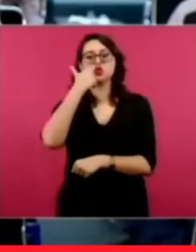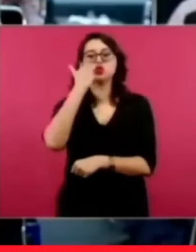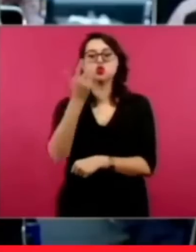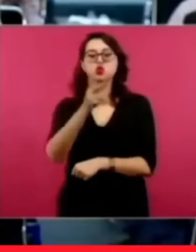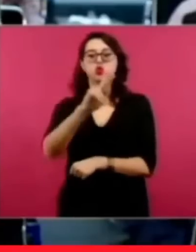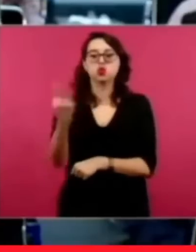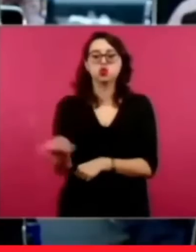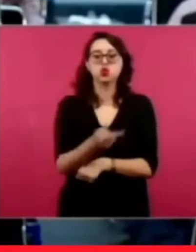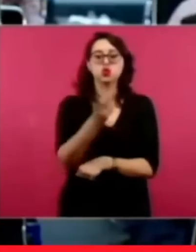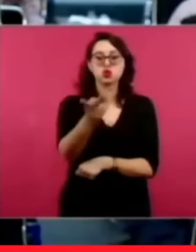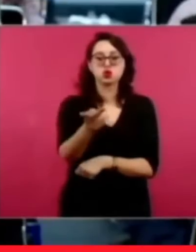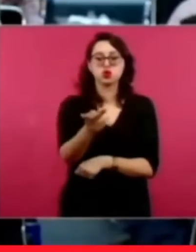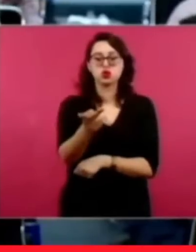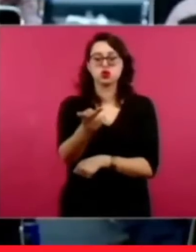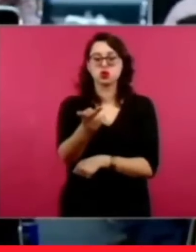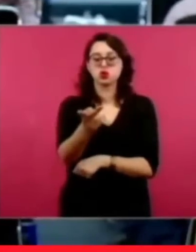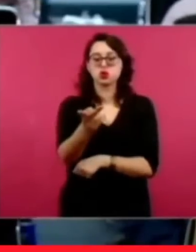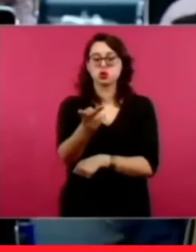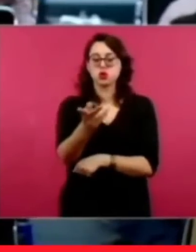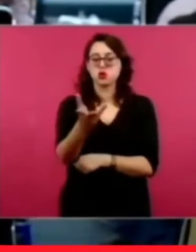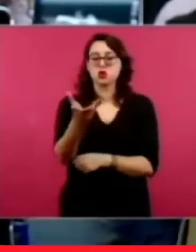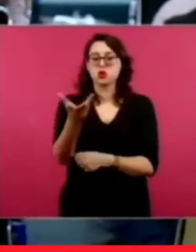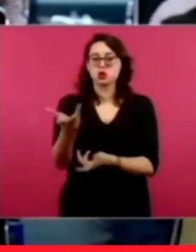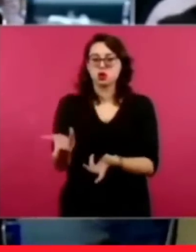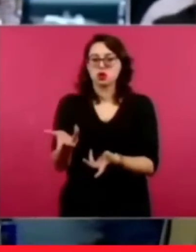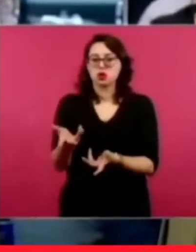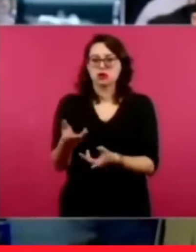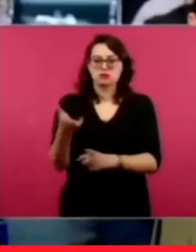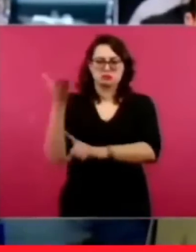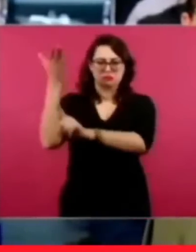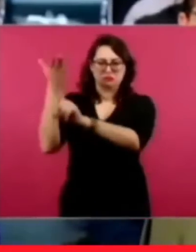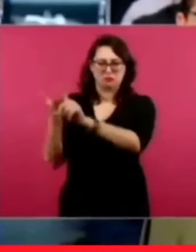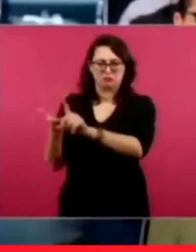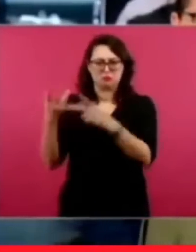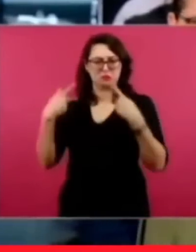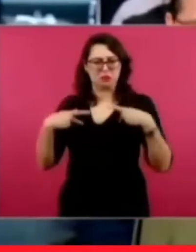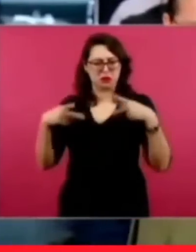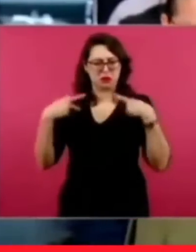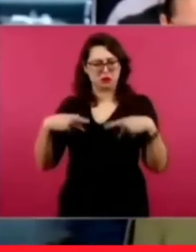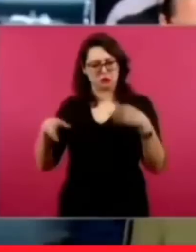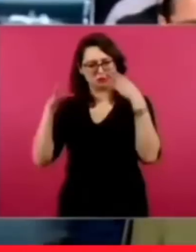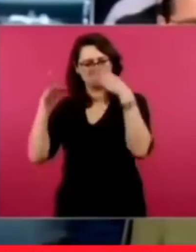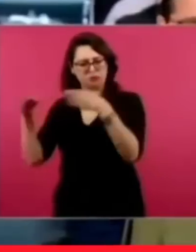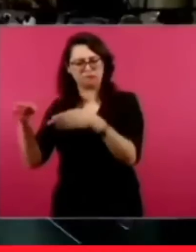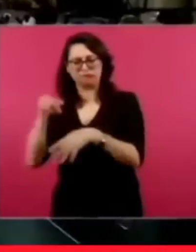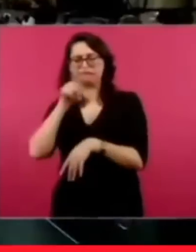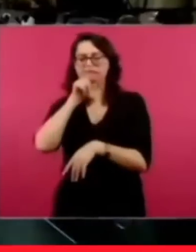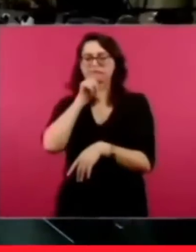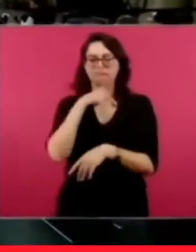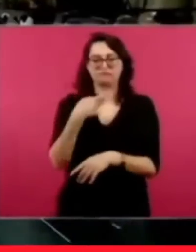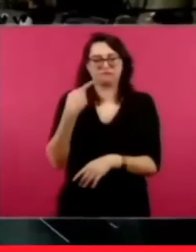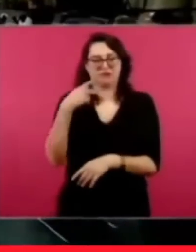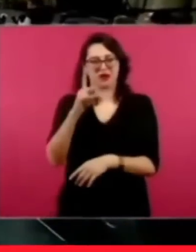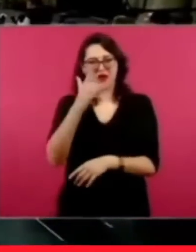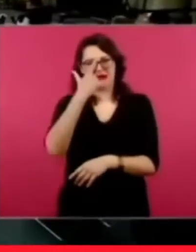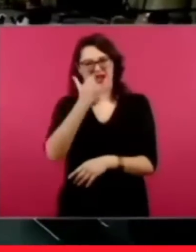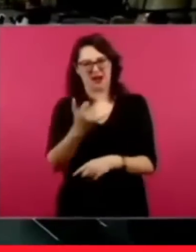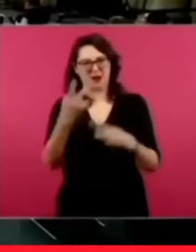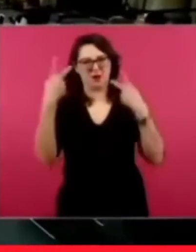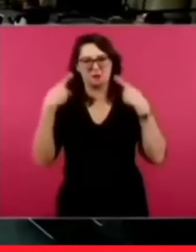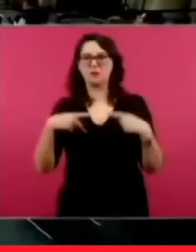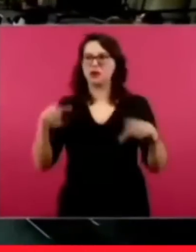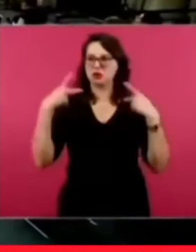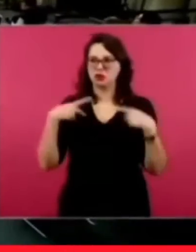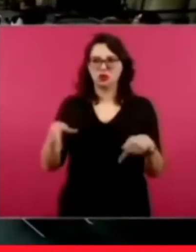presidente, si no enfocarse concretamente al personaje, ¿qué lectura le da a este giro que ocurre